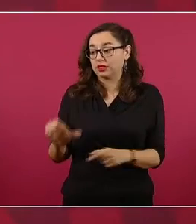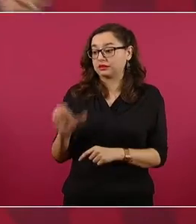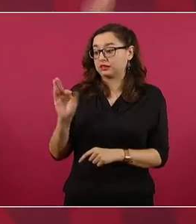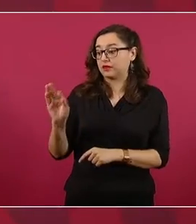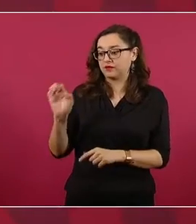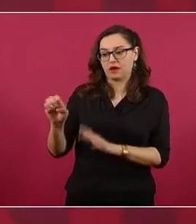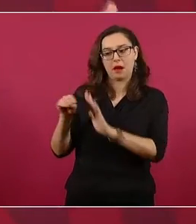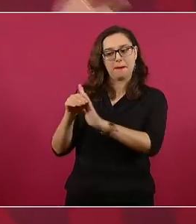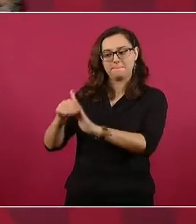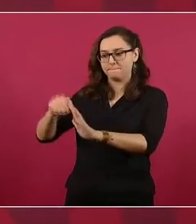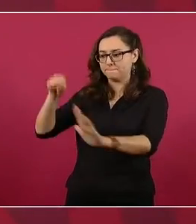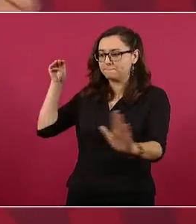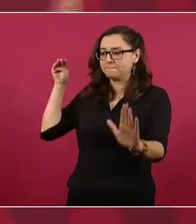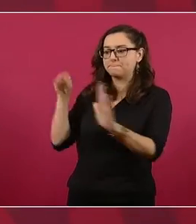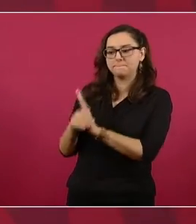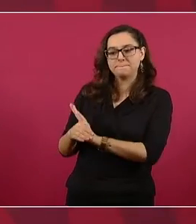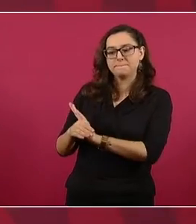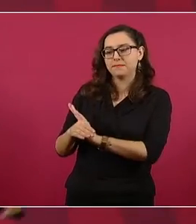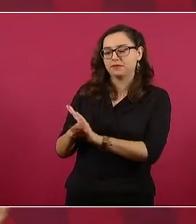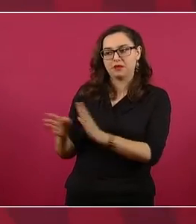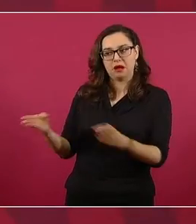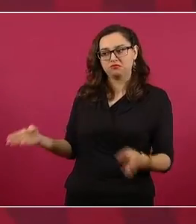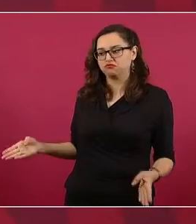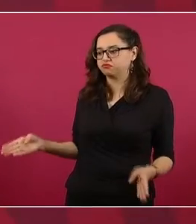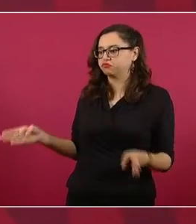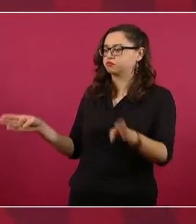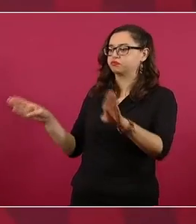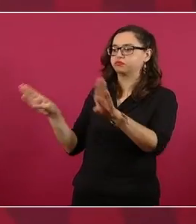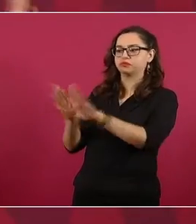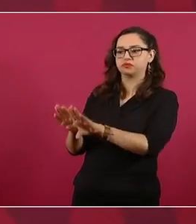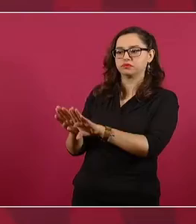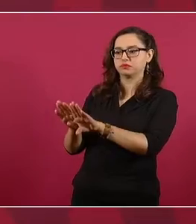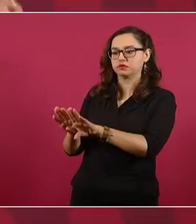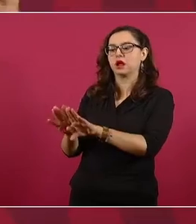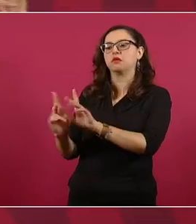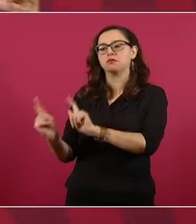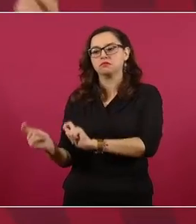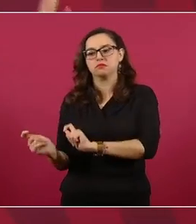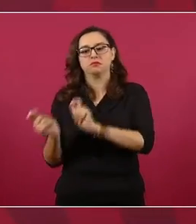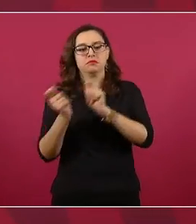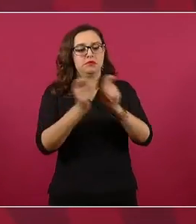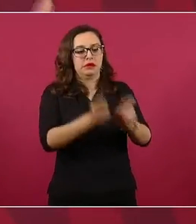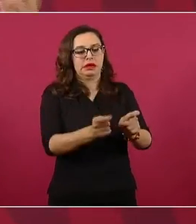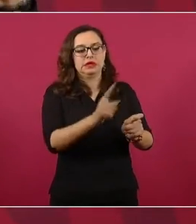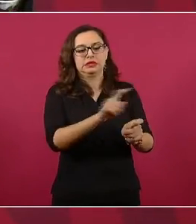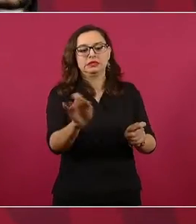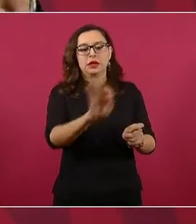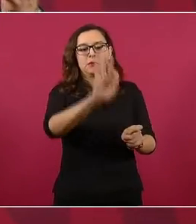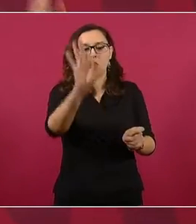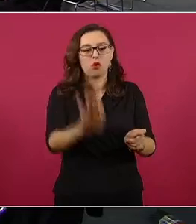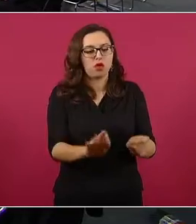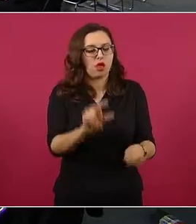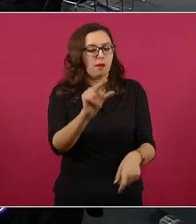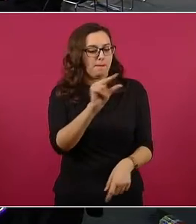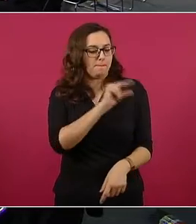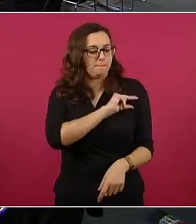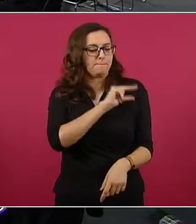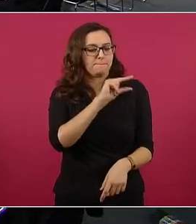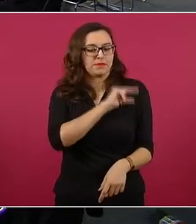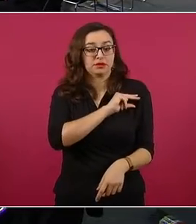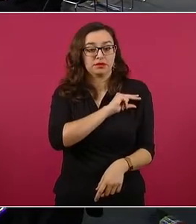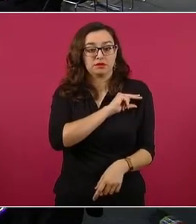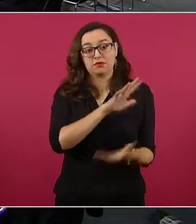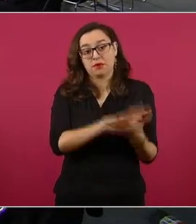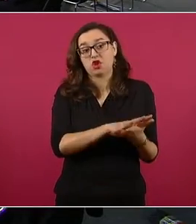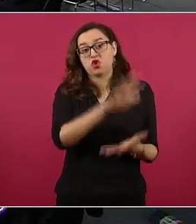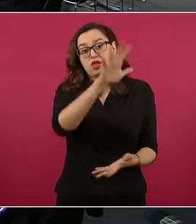de la energía eléctrica lo dominaran las empresas particulares, sobre todo